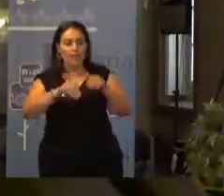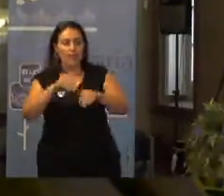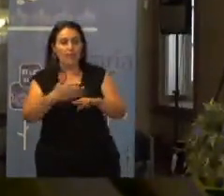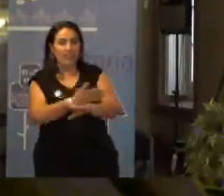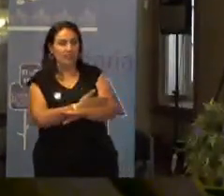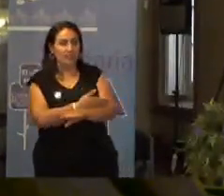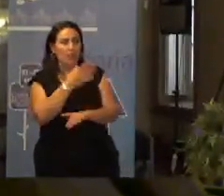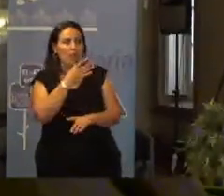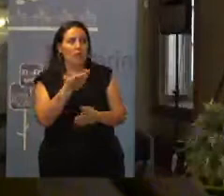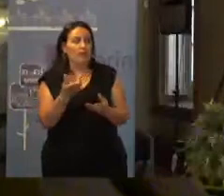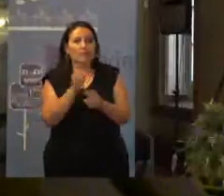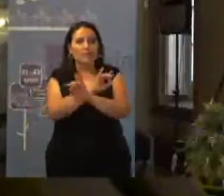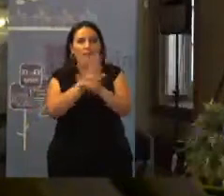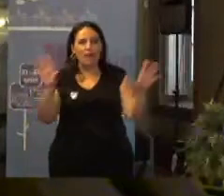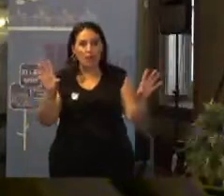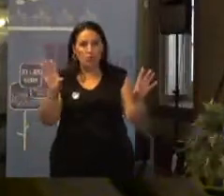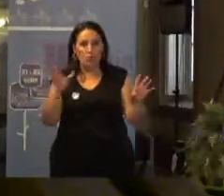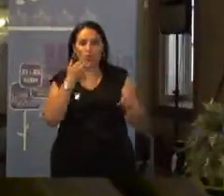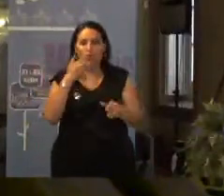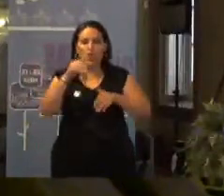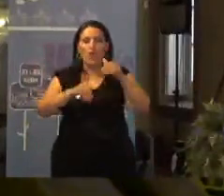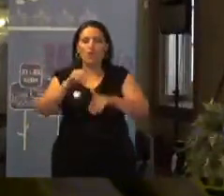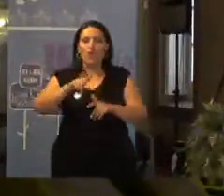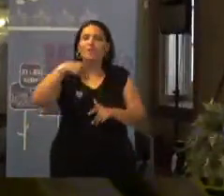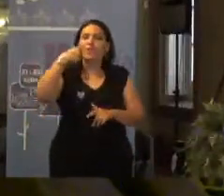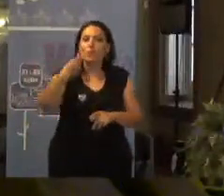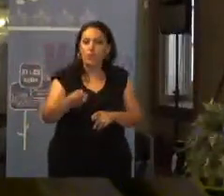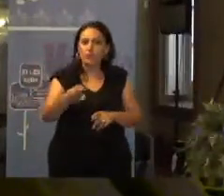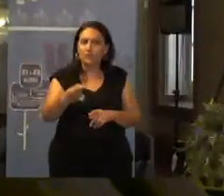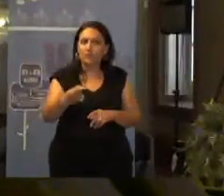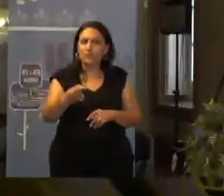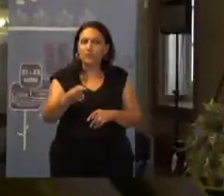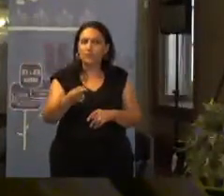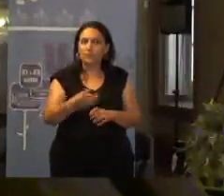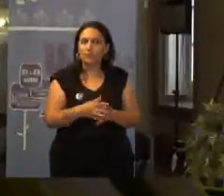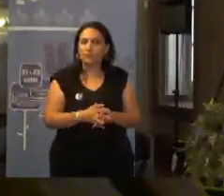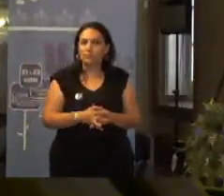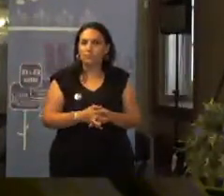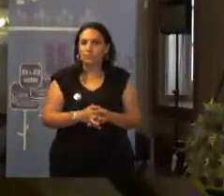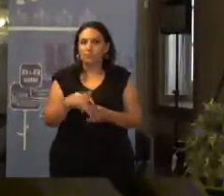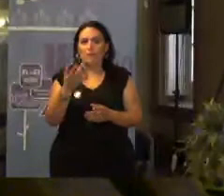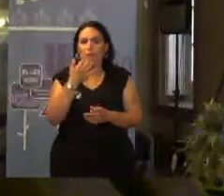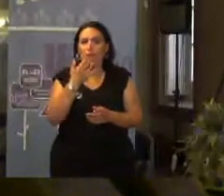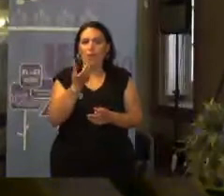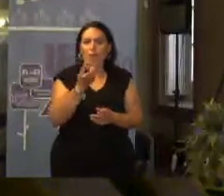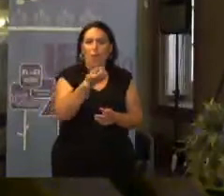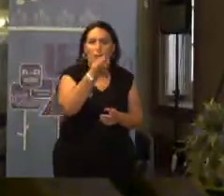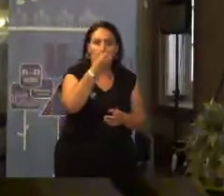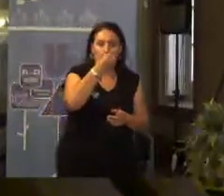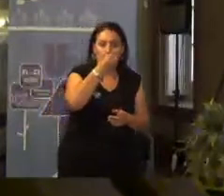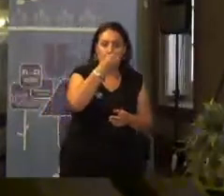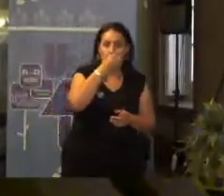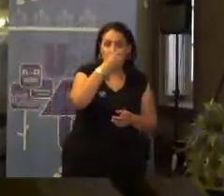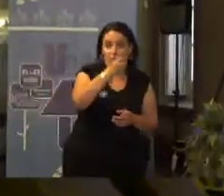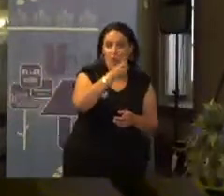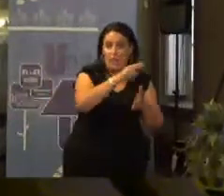é obvio que si despois das eleccións entre o PSDG, en Marea,